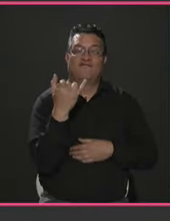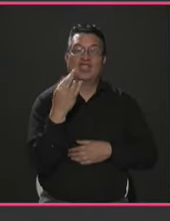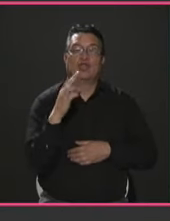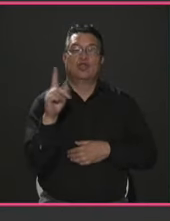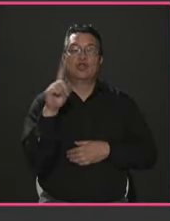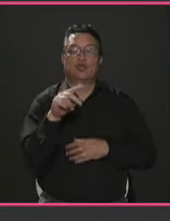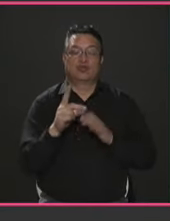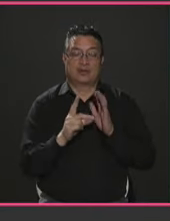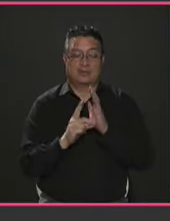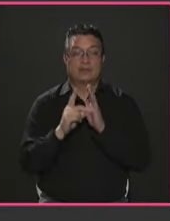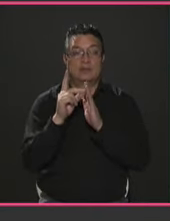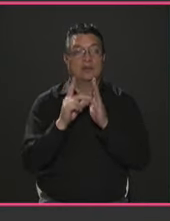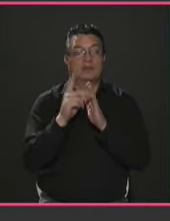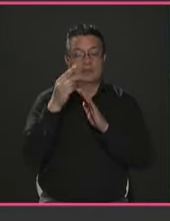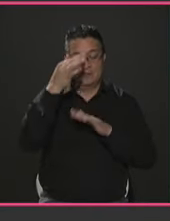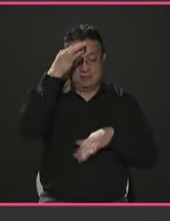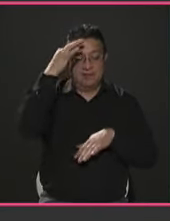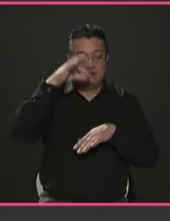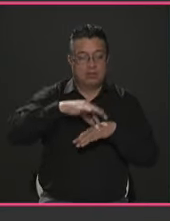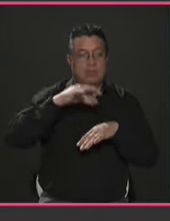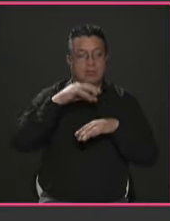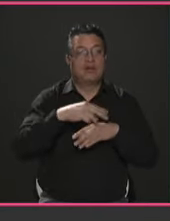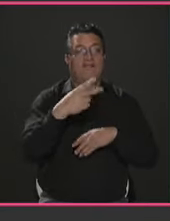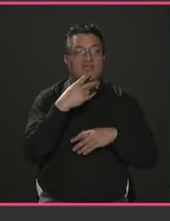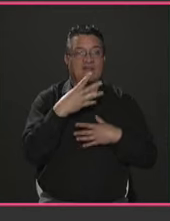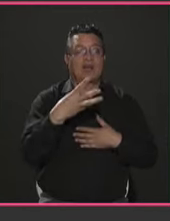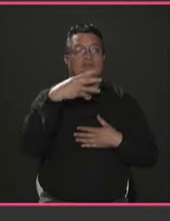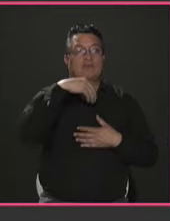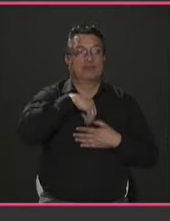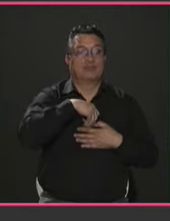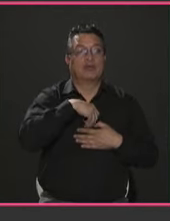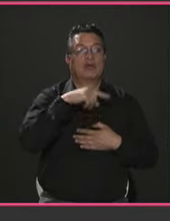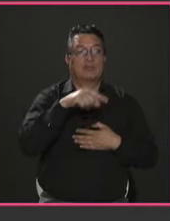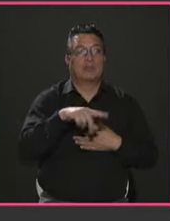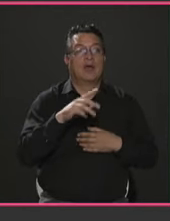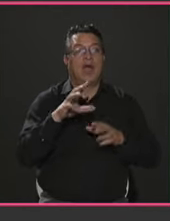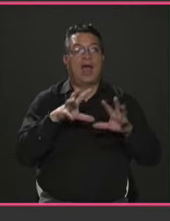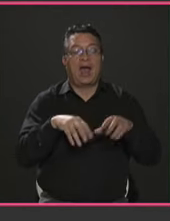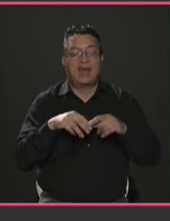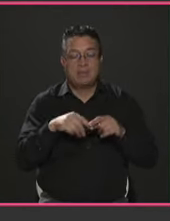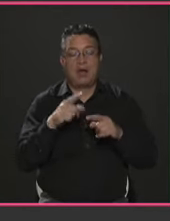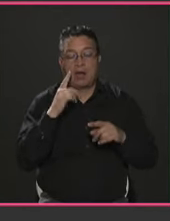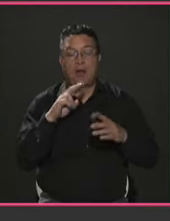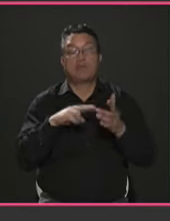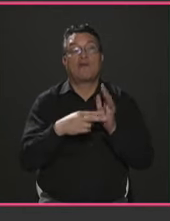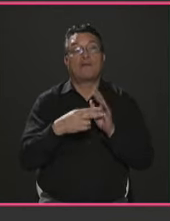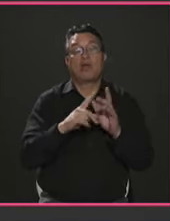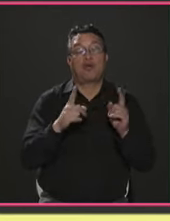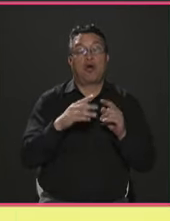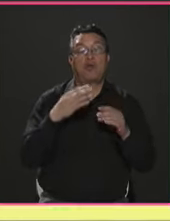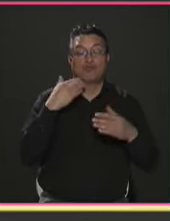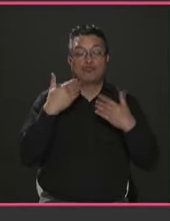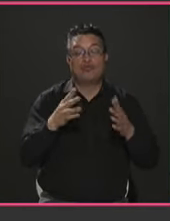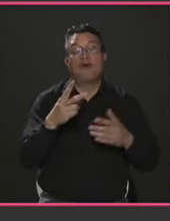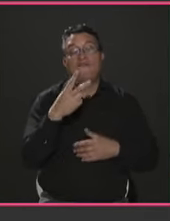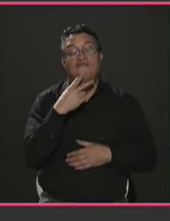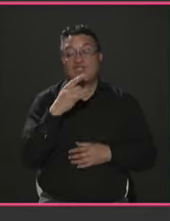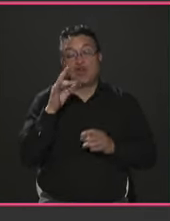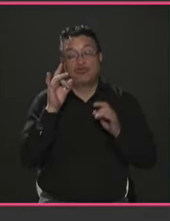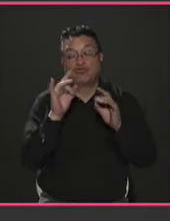desarrollan normalmente creando sus infecciones y simplemente viven ahí susen y el animal suele no tener problemas y la infección es simplemente parte de sus